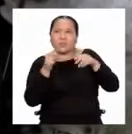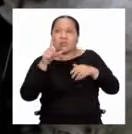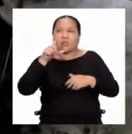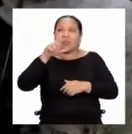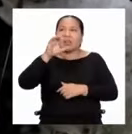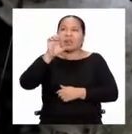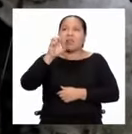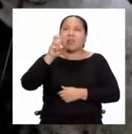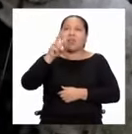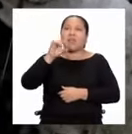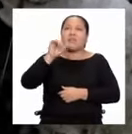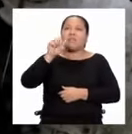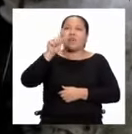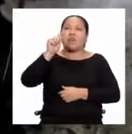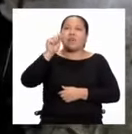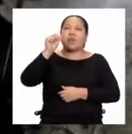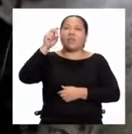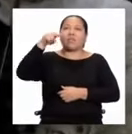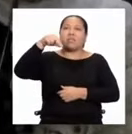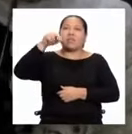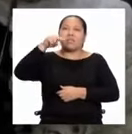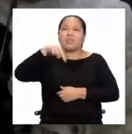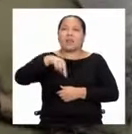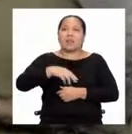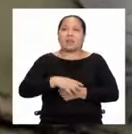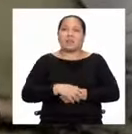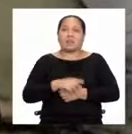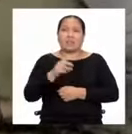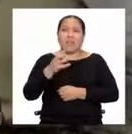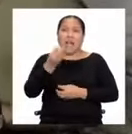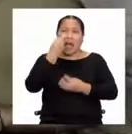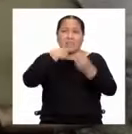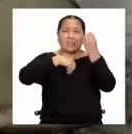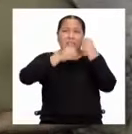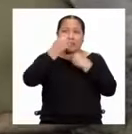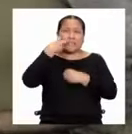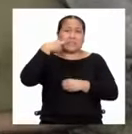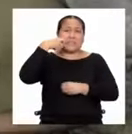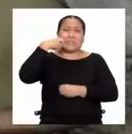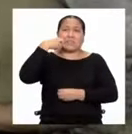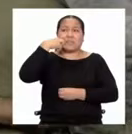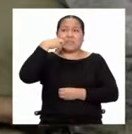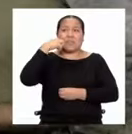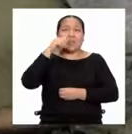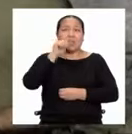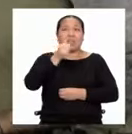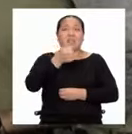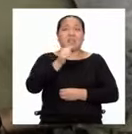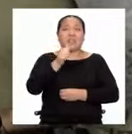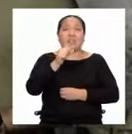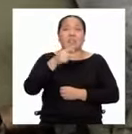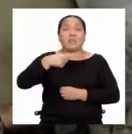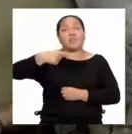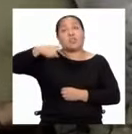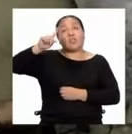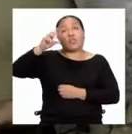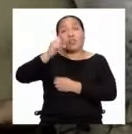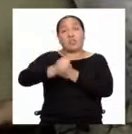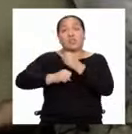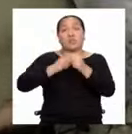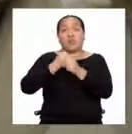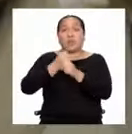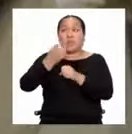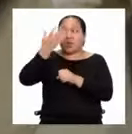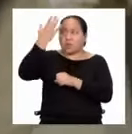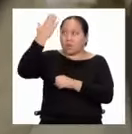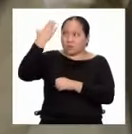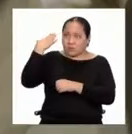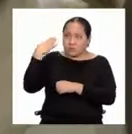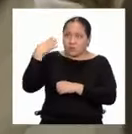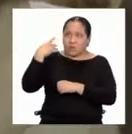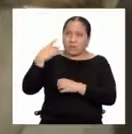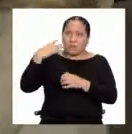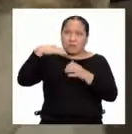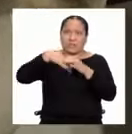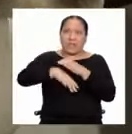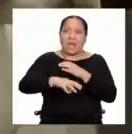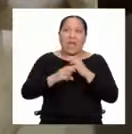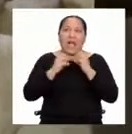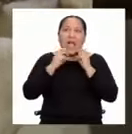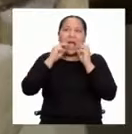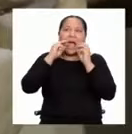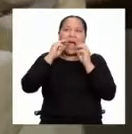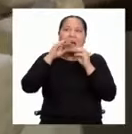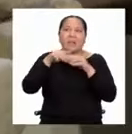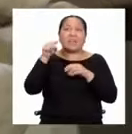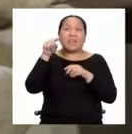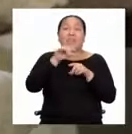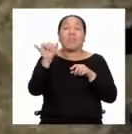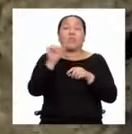un leviatán, es un cachalote hipercarnívoro. Hace 10 millones de años era el mayor depredador de todos los mares, junto con el megalodón,